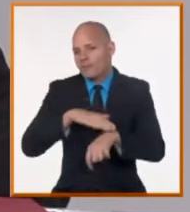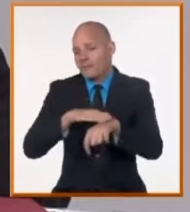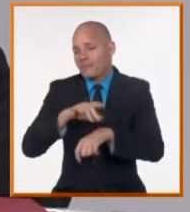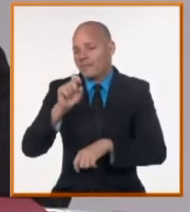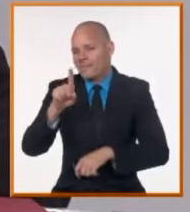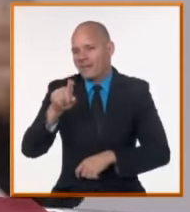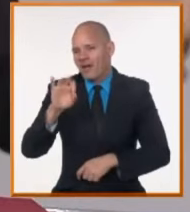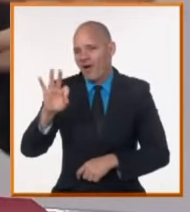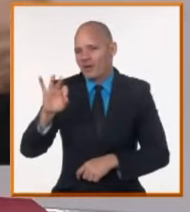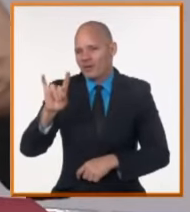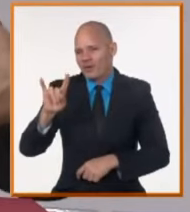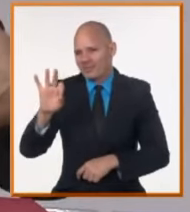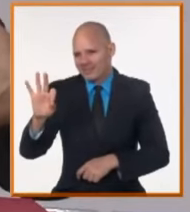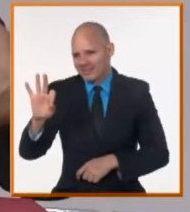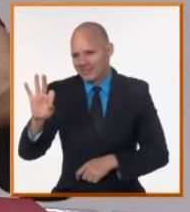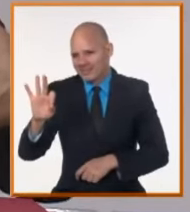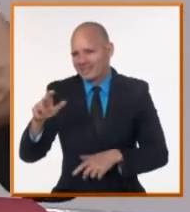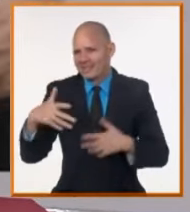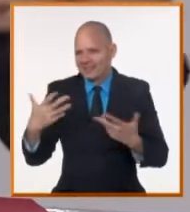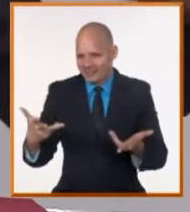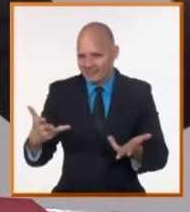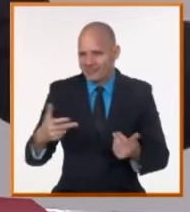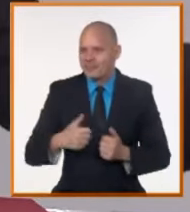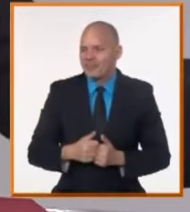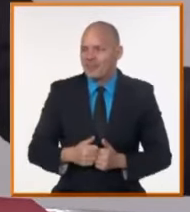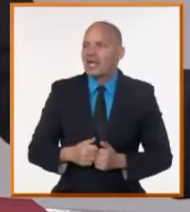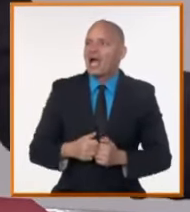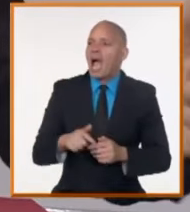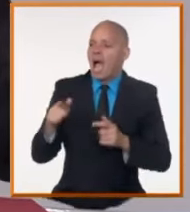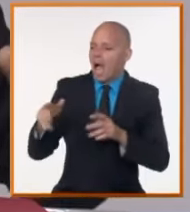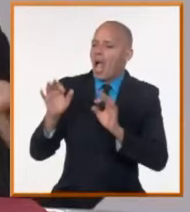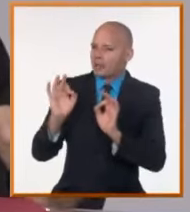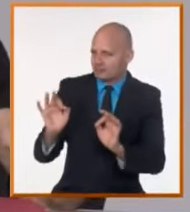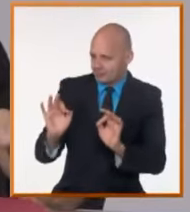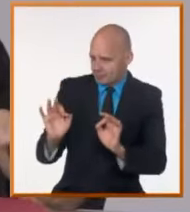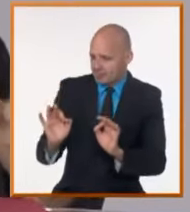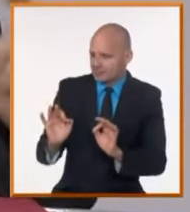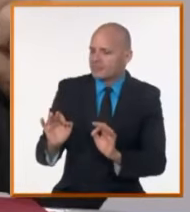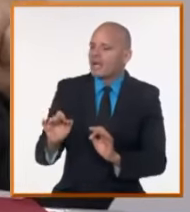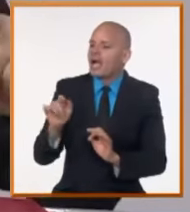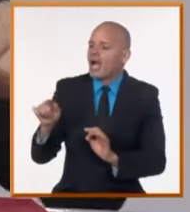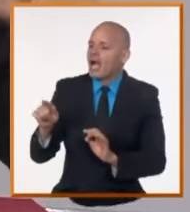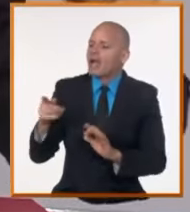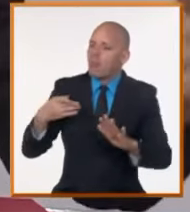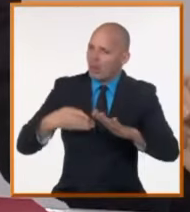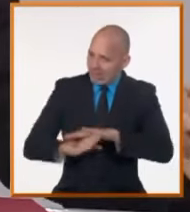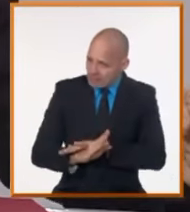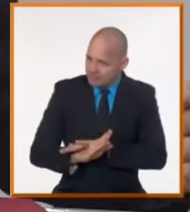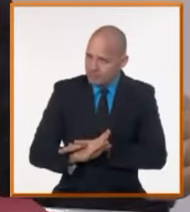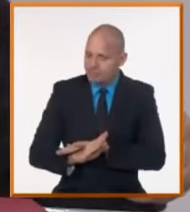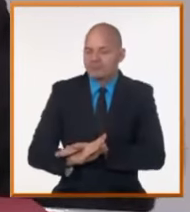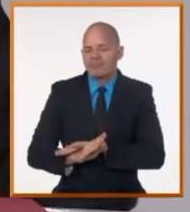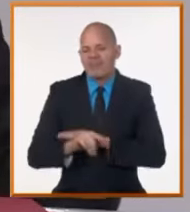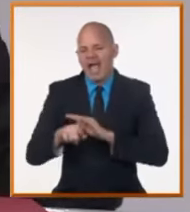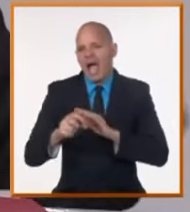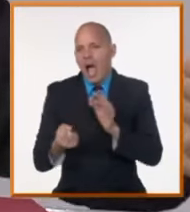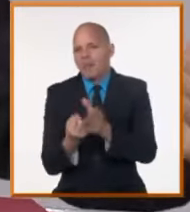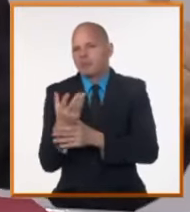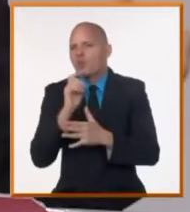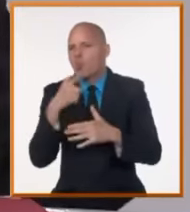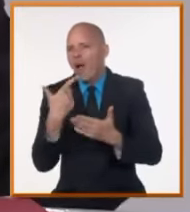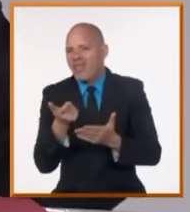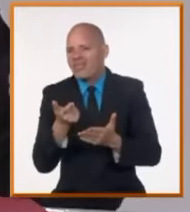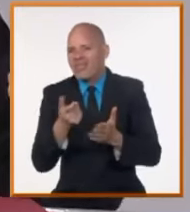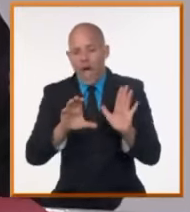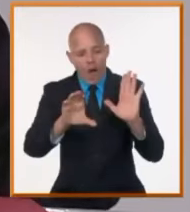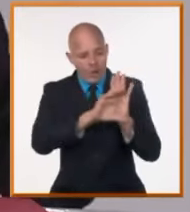Roosevelt? Le dice a los bancos yanquis, vamos a comprar la deuda de América Latina. Porque cuando nosotros compremos la deuda de América Latina, los